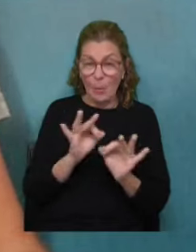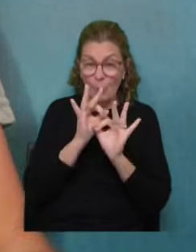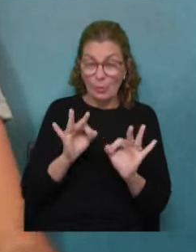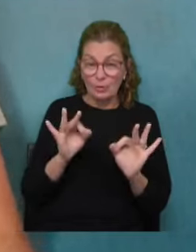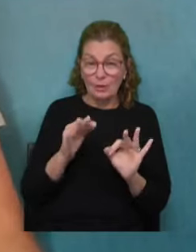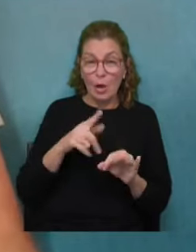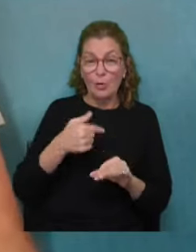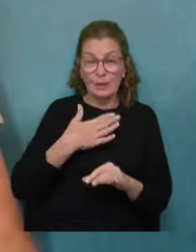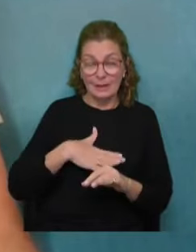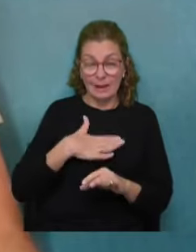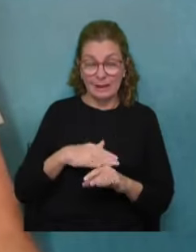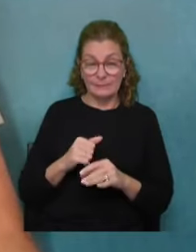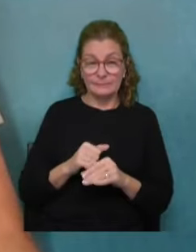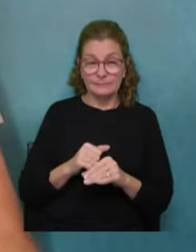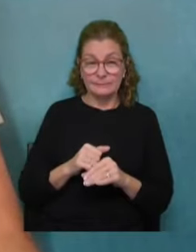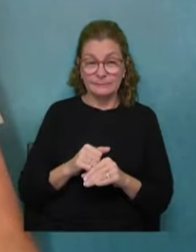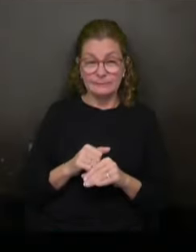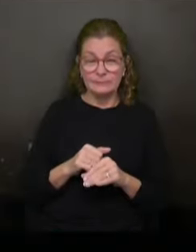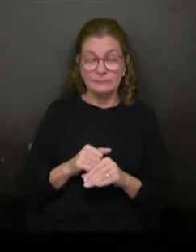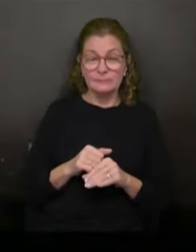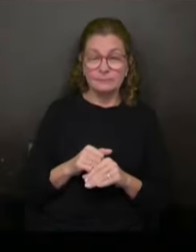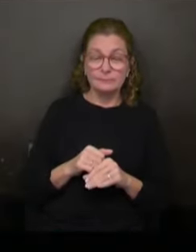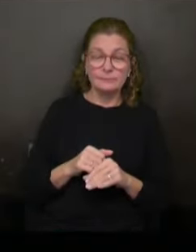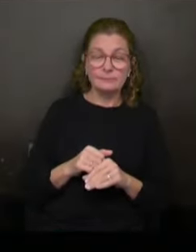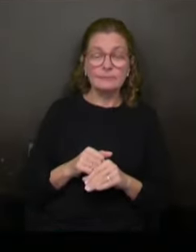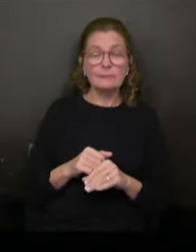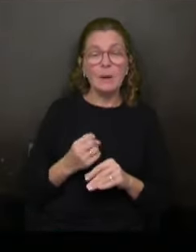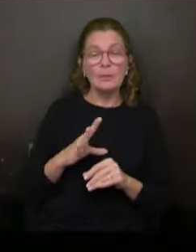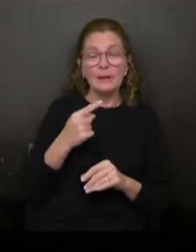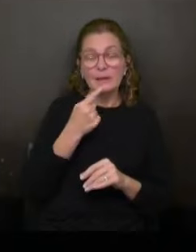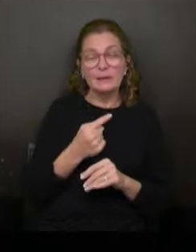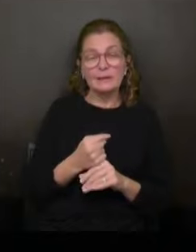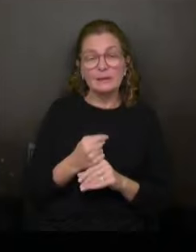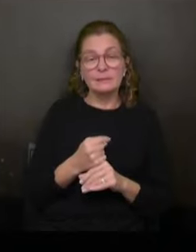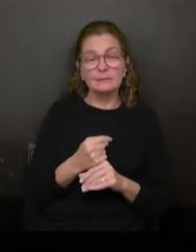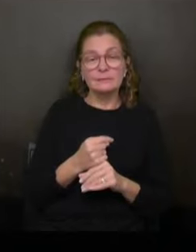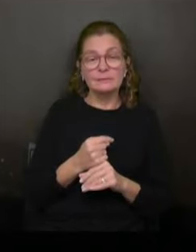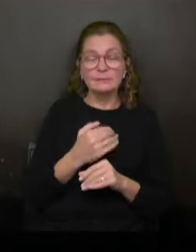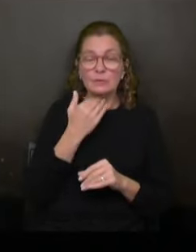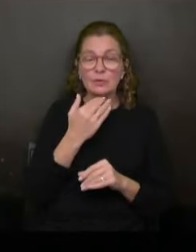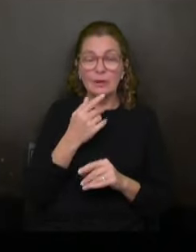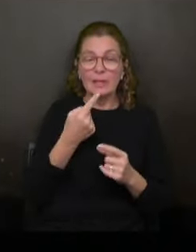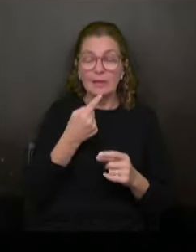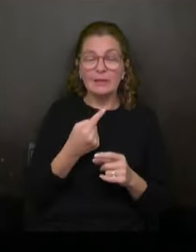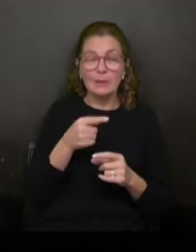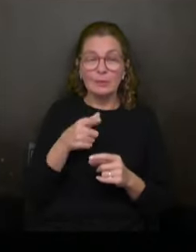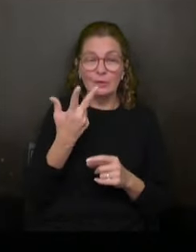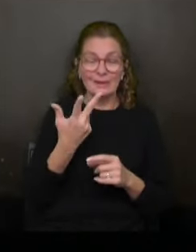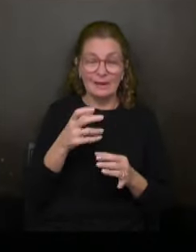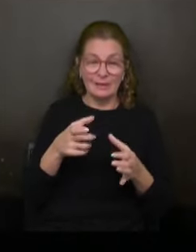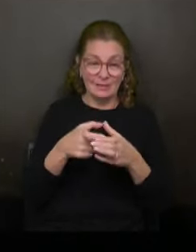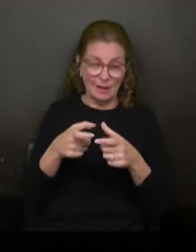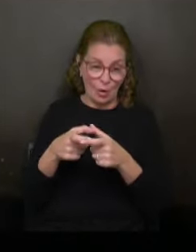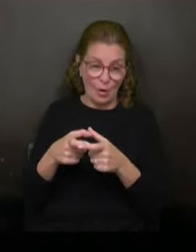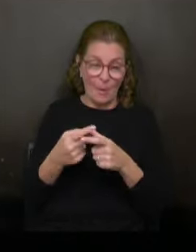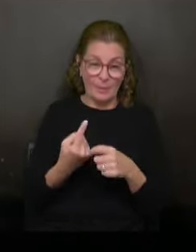otra tranquilidad. Entonces, no generó, porque escuchándolos podría también, diferir que por esos tres discos, que